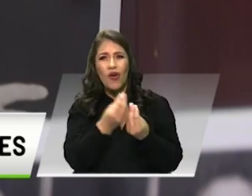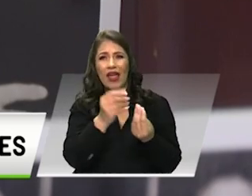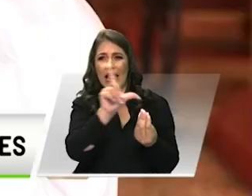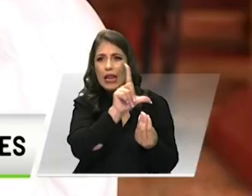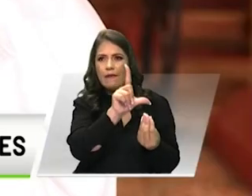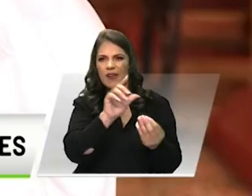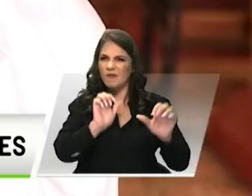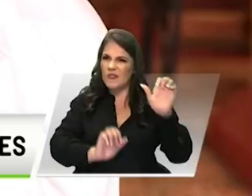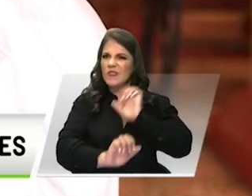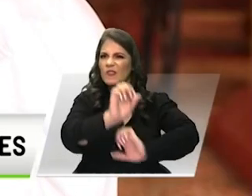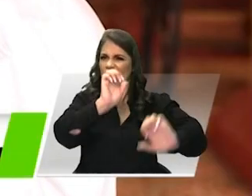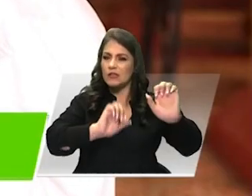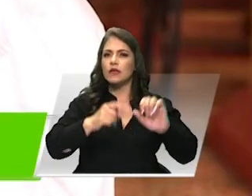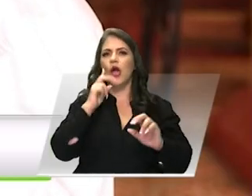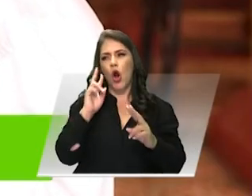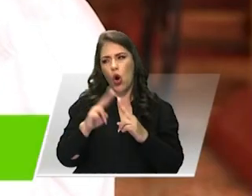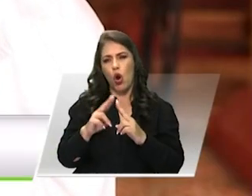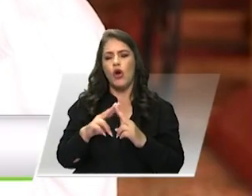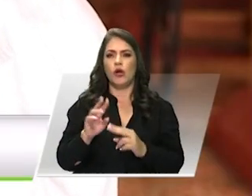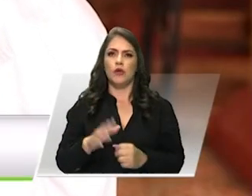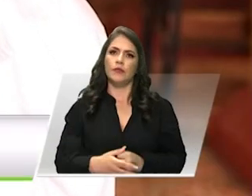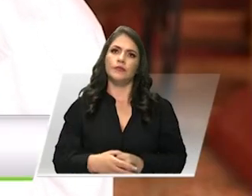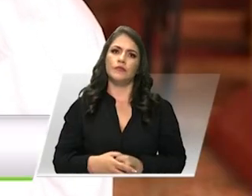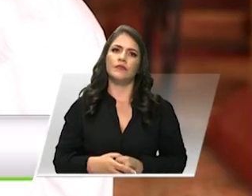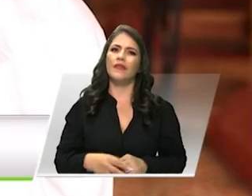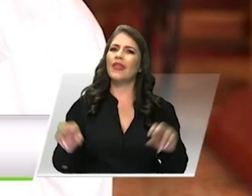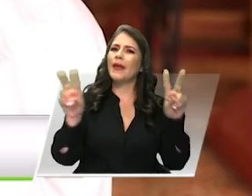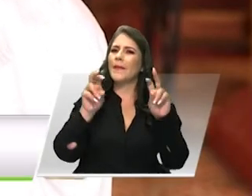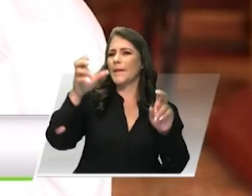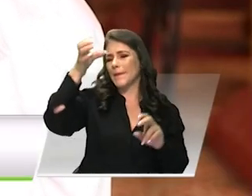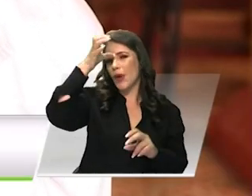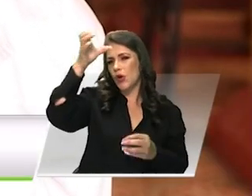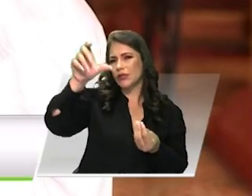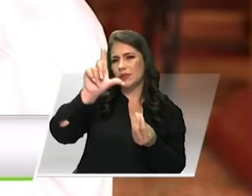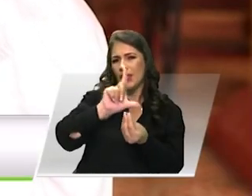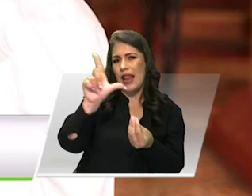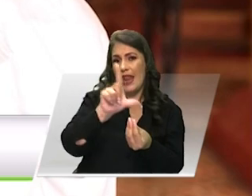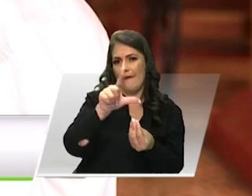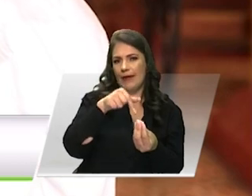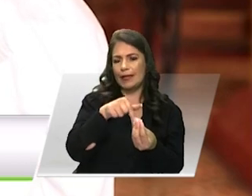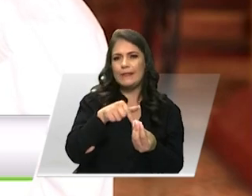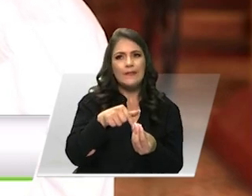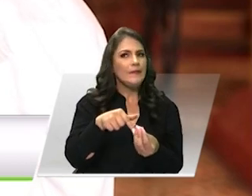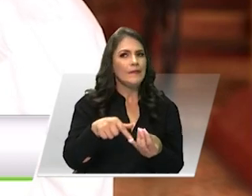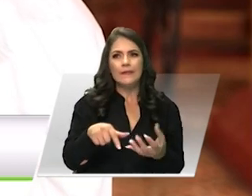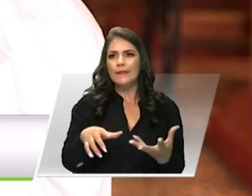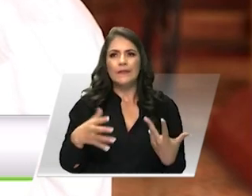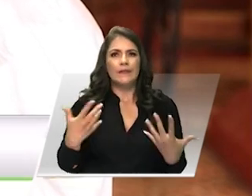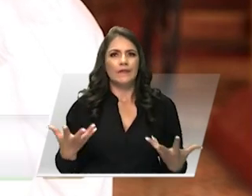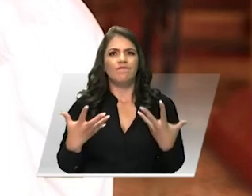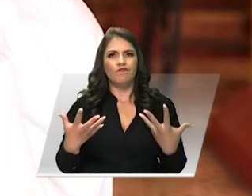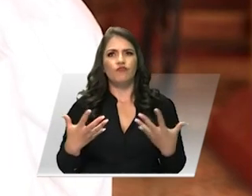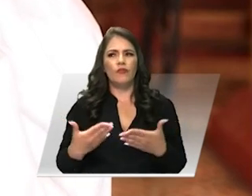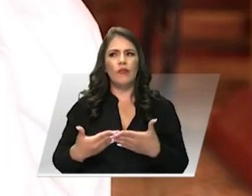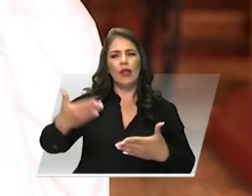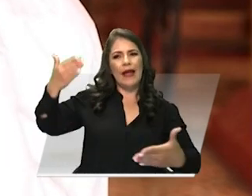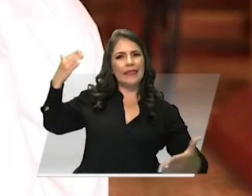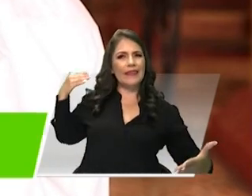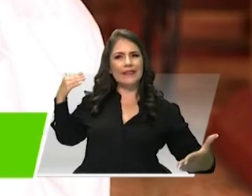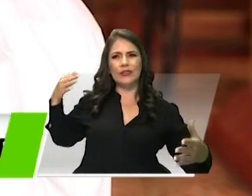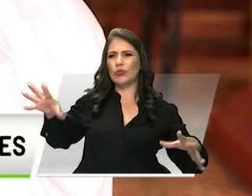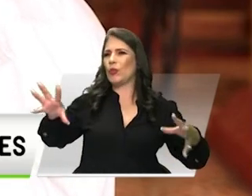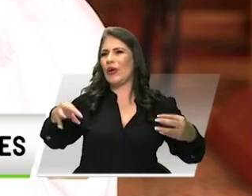siglo XX. El término liberal tenía unas secuelas desde el siglo anterior, cuando